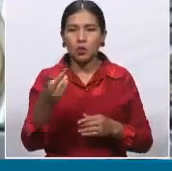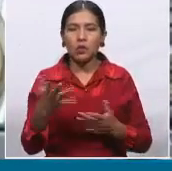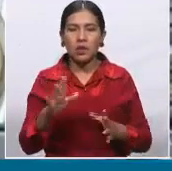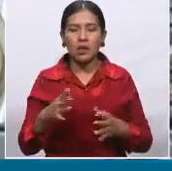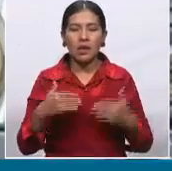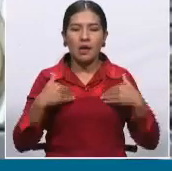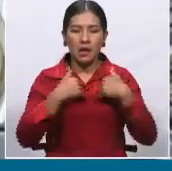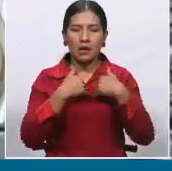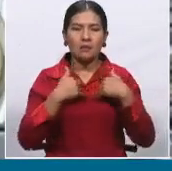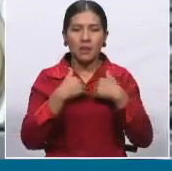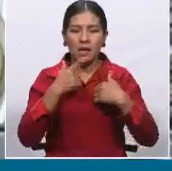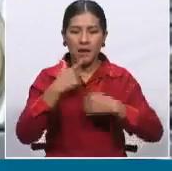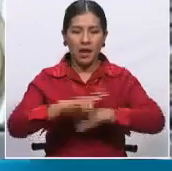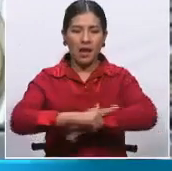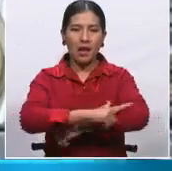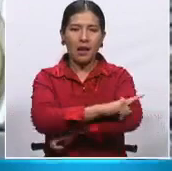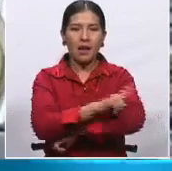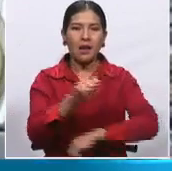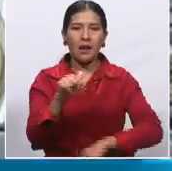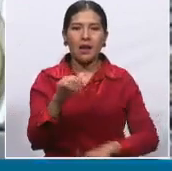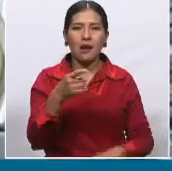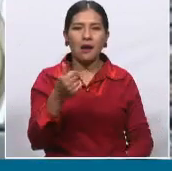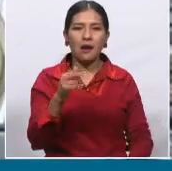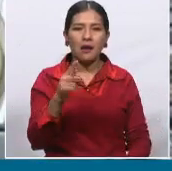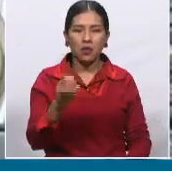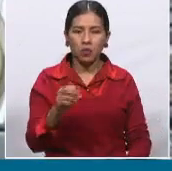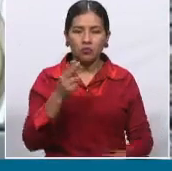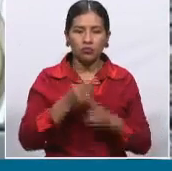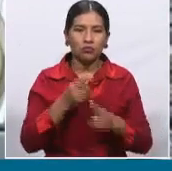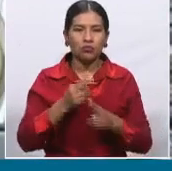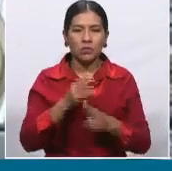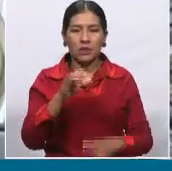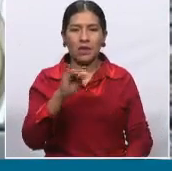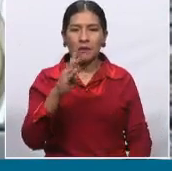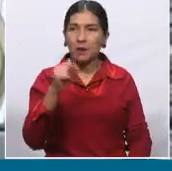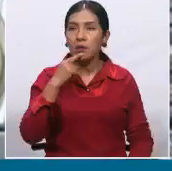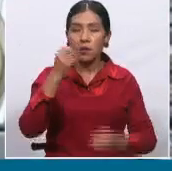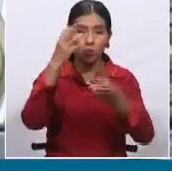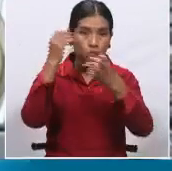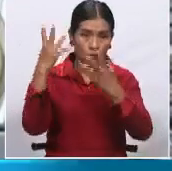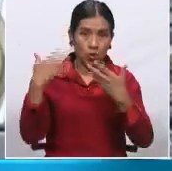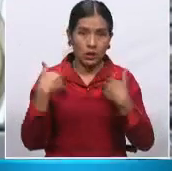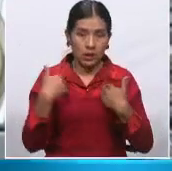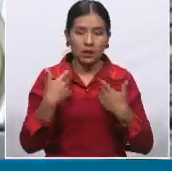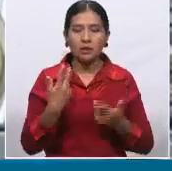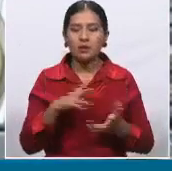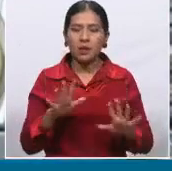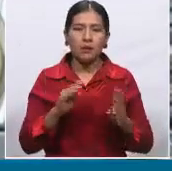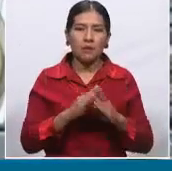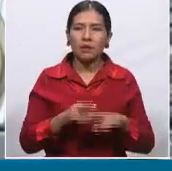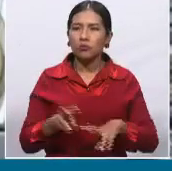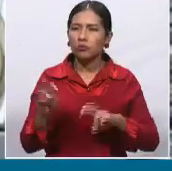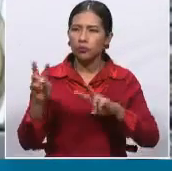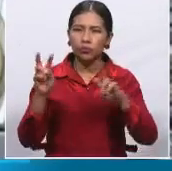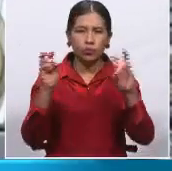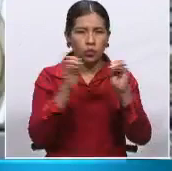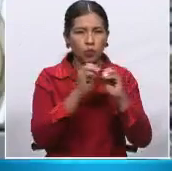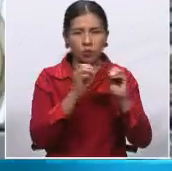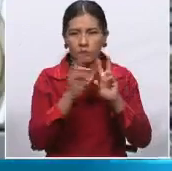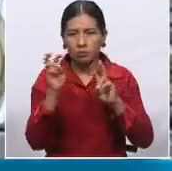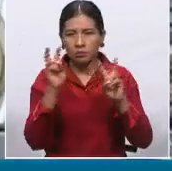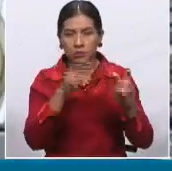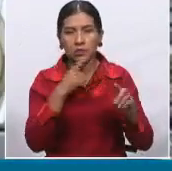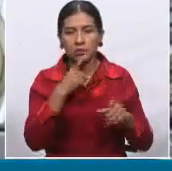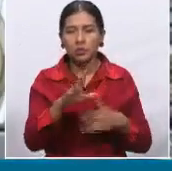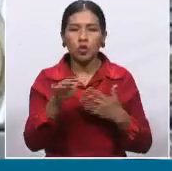es decir, lagarto. Allá existe una población importante y haciendo los estudios, por supuesto, ya se ha determinado de que